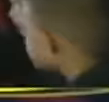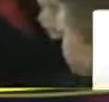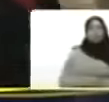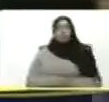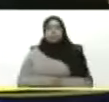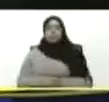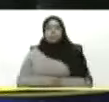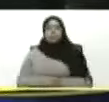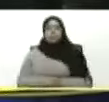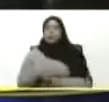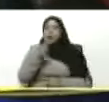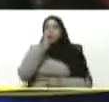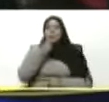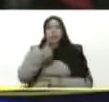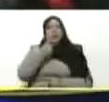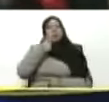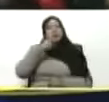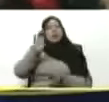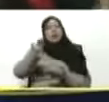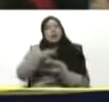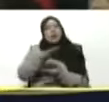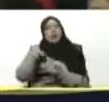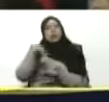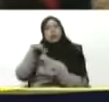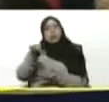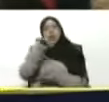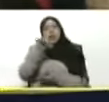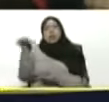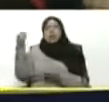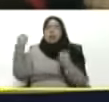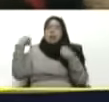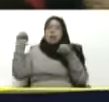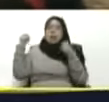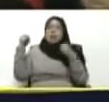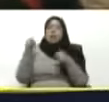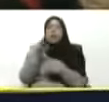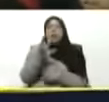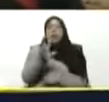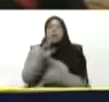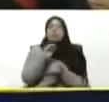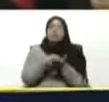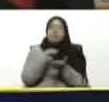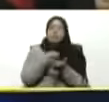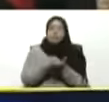¿Ah? ¿Ustedes ensayan cuántas veces a la semana?